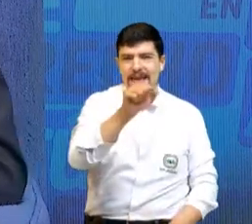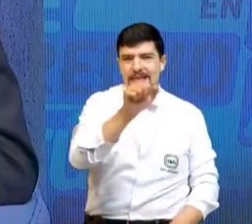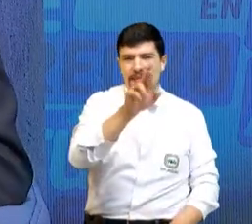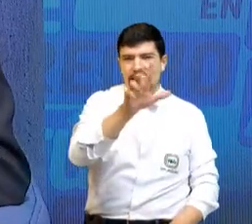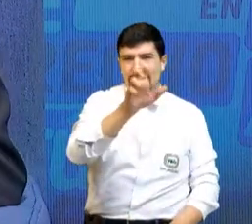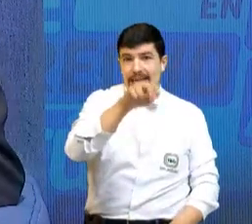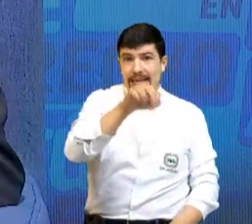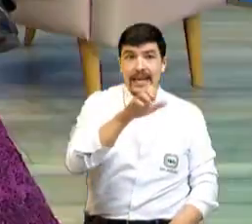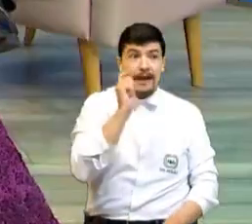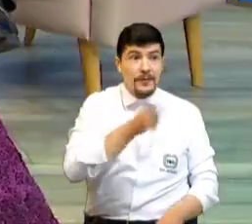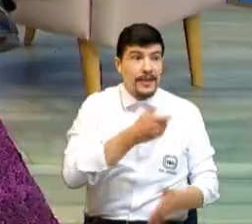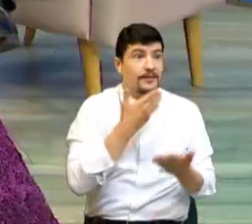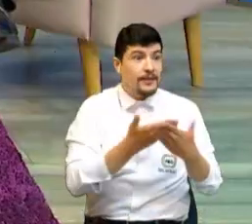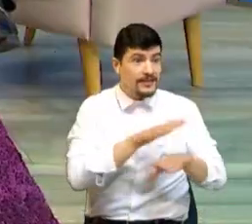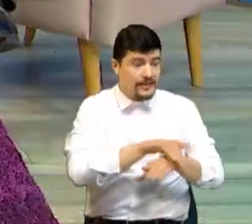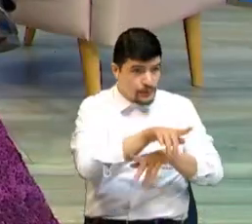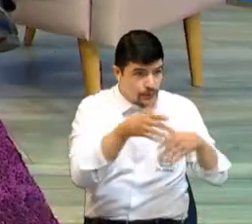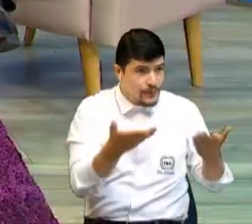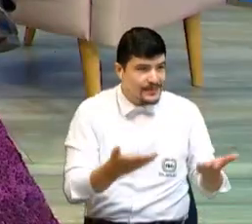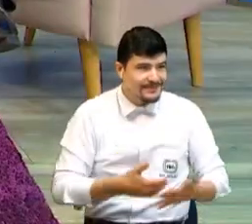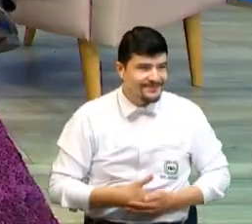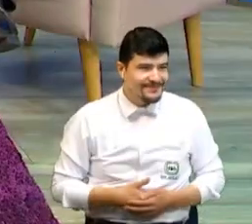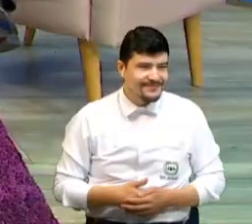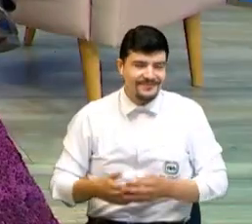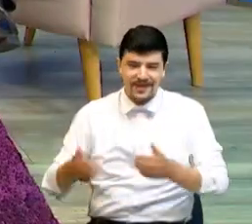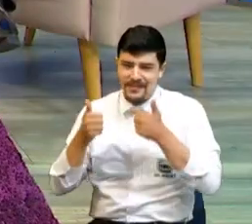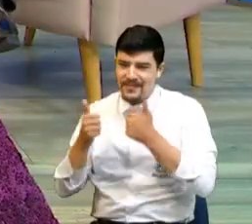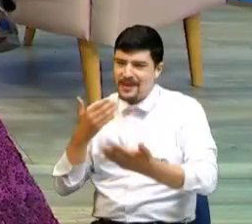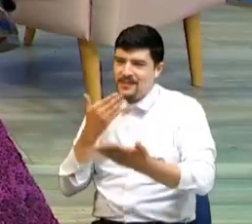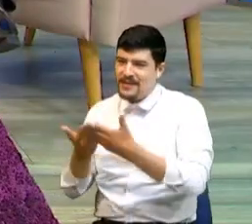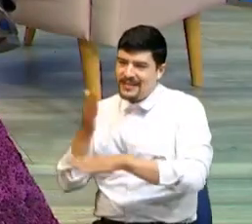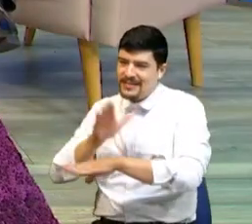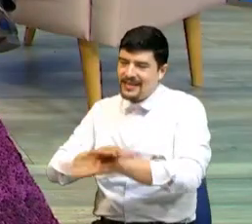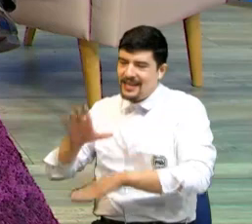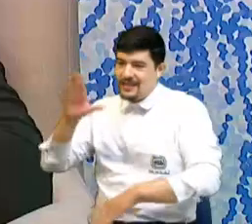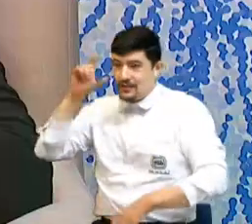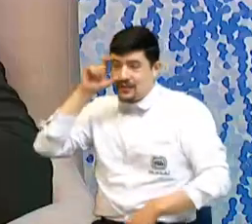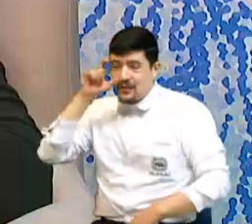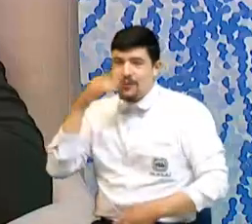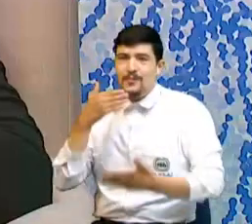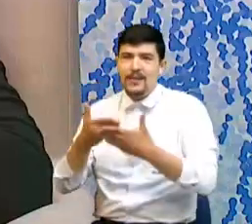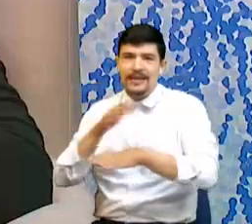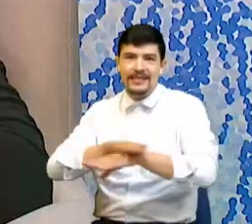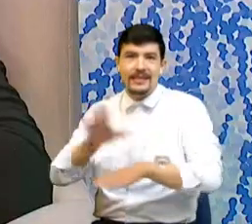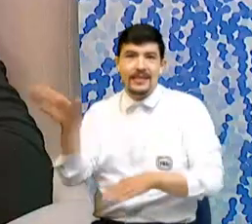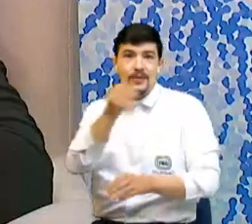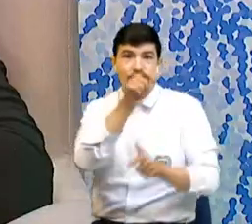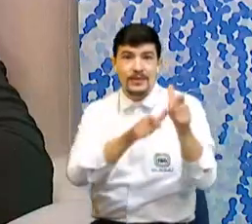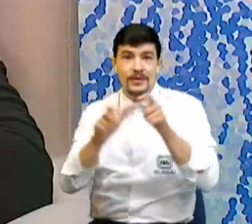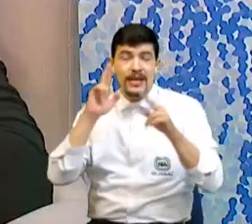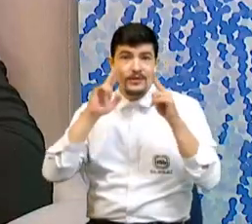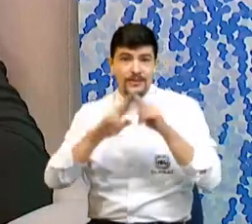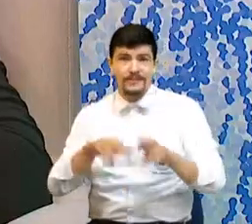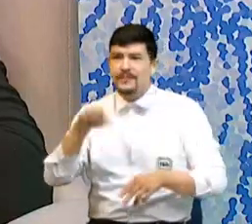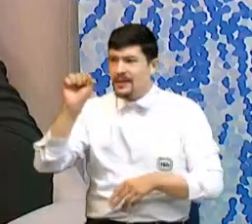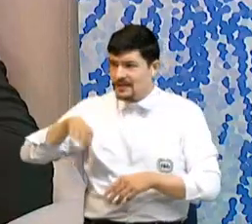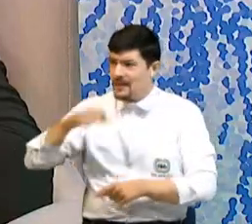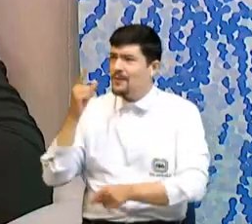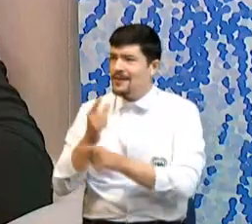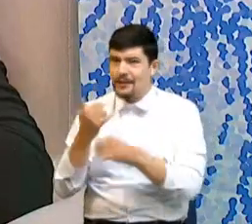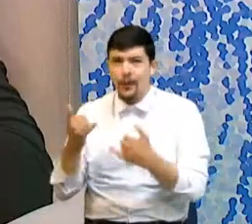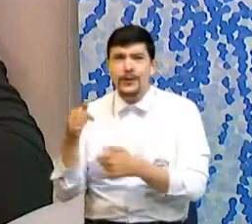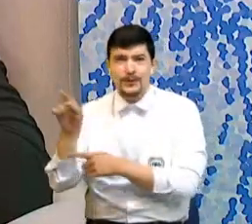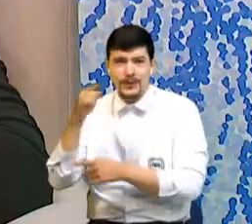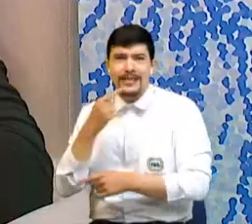Murcia. Abogada, ¿cómo le va? Muy buena tarde. Muy buenas tardes, John. Muy buenas tardes para nuestros televidentes. Como tú dices, esta es una tarde